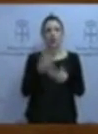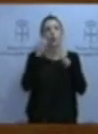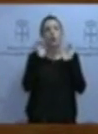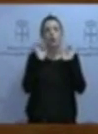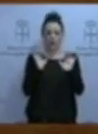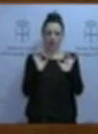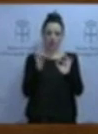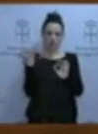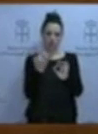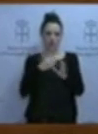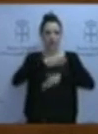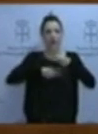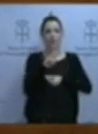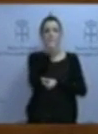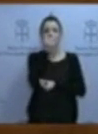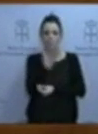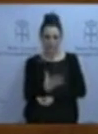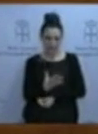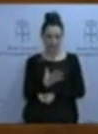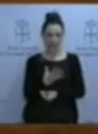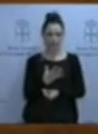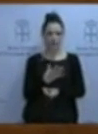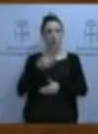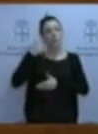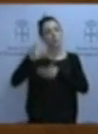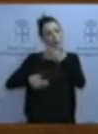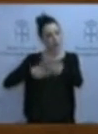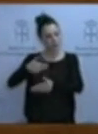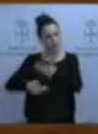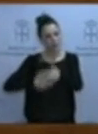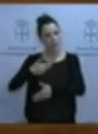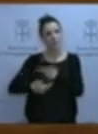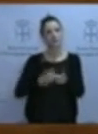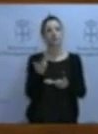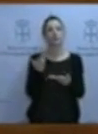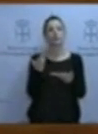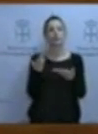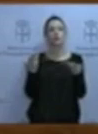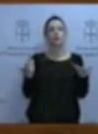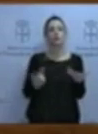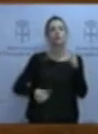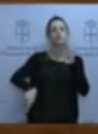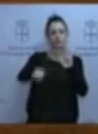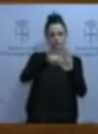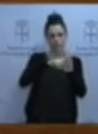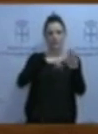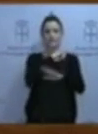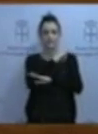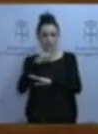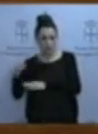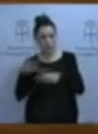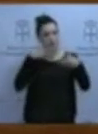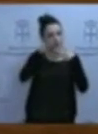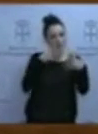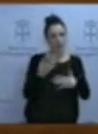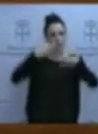hacerlo bien, con un procedimiento de adscripción al instituto transparente, riguroso y